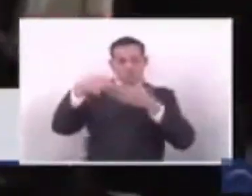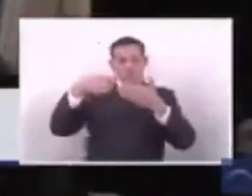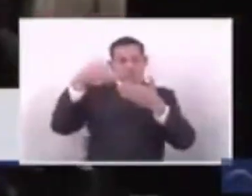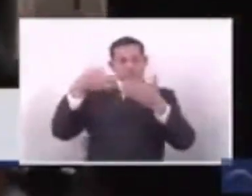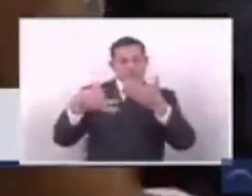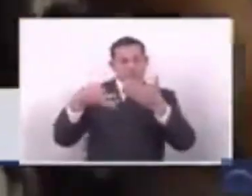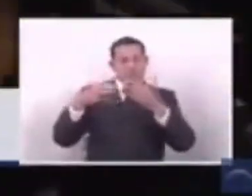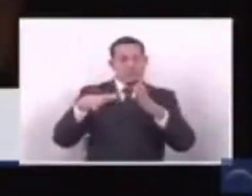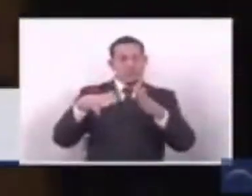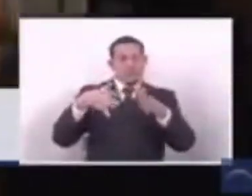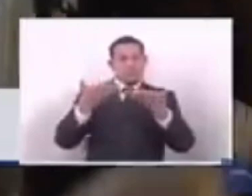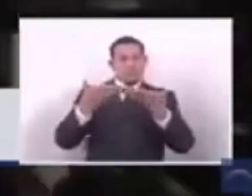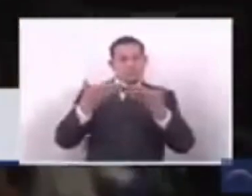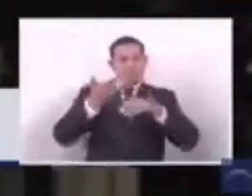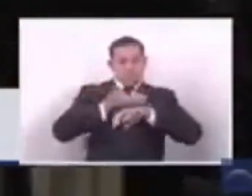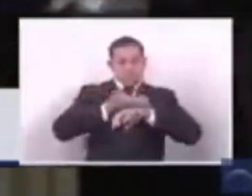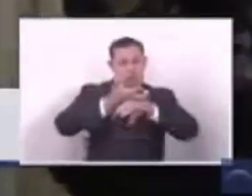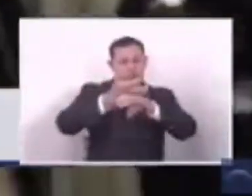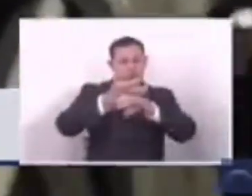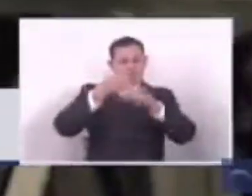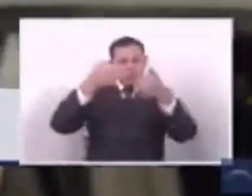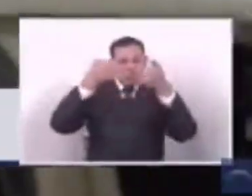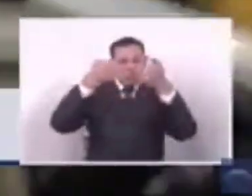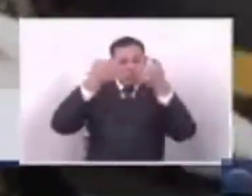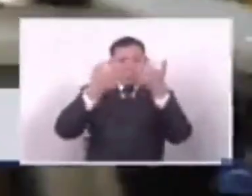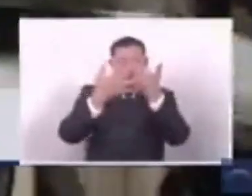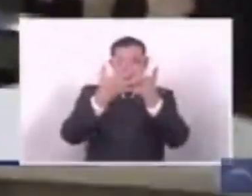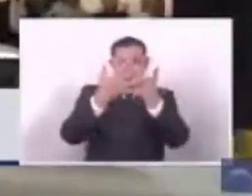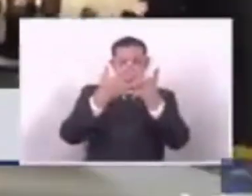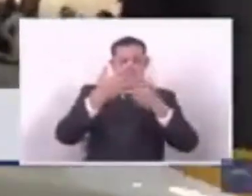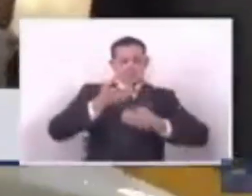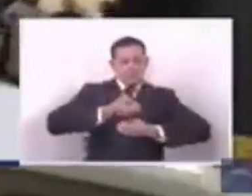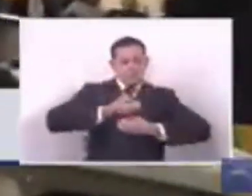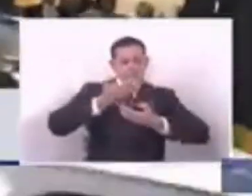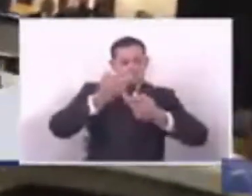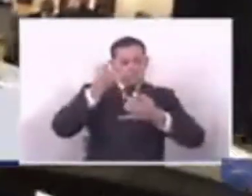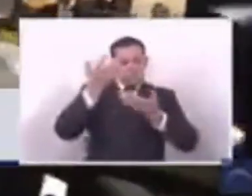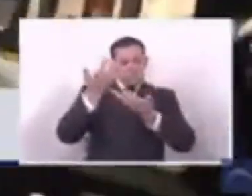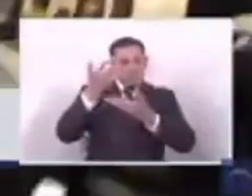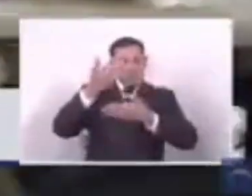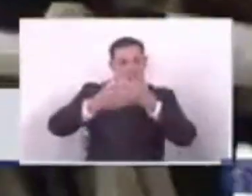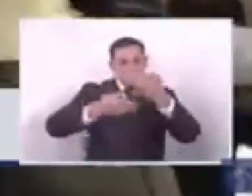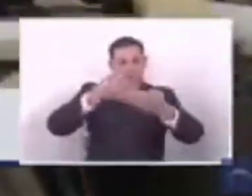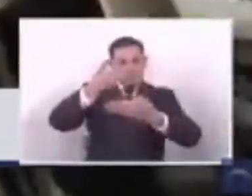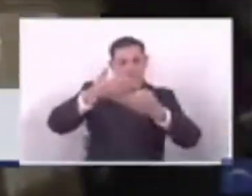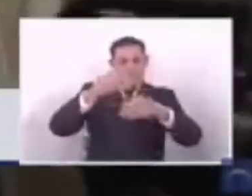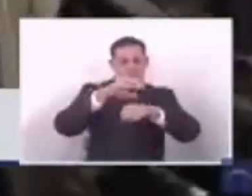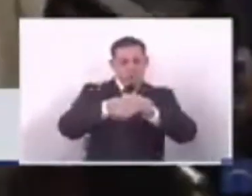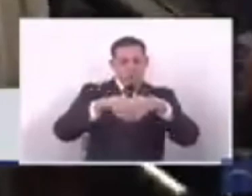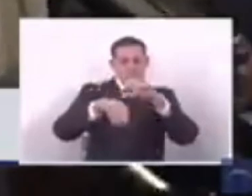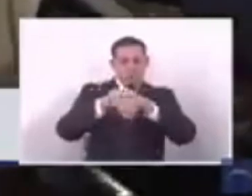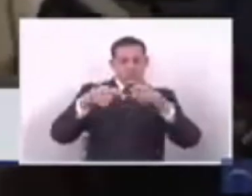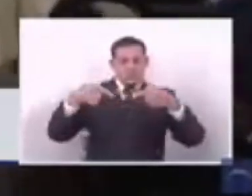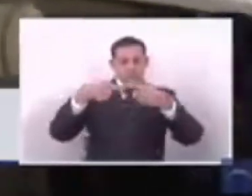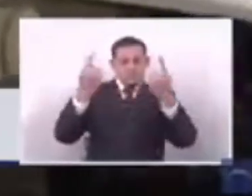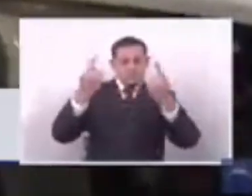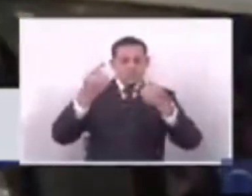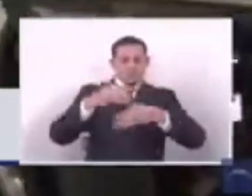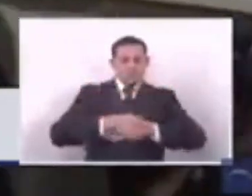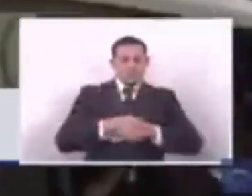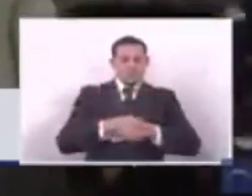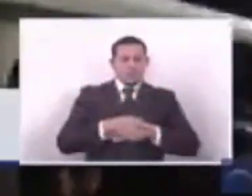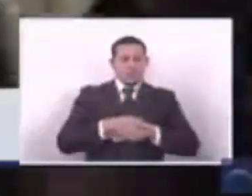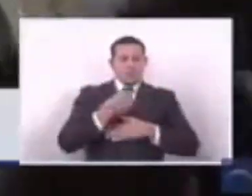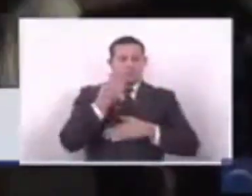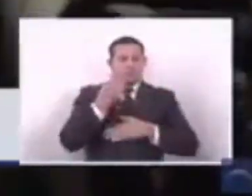asamblea legislativa para ir seguramente a una celda y esperar el proceso penal en su contra. Así